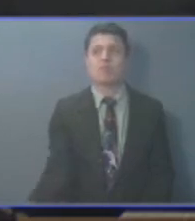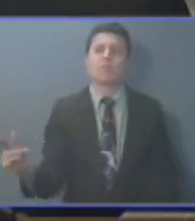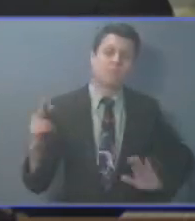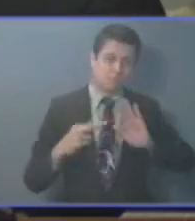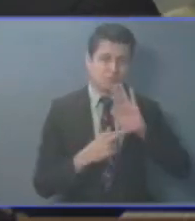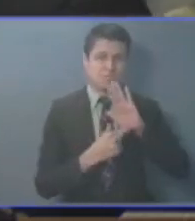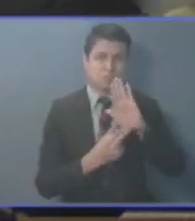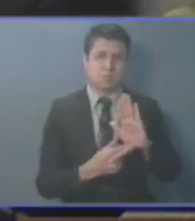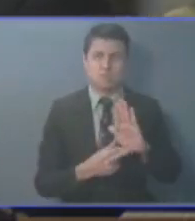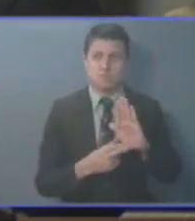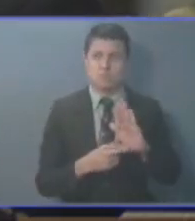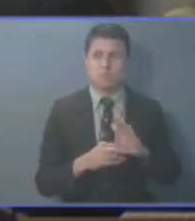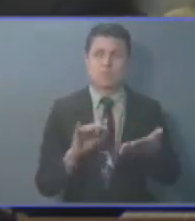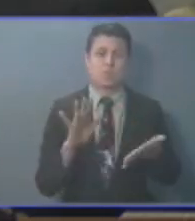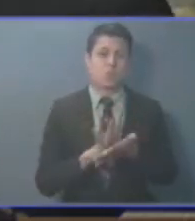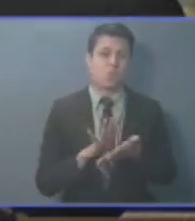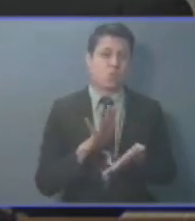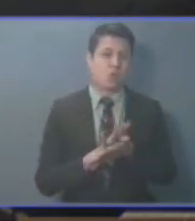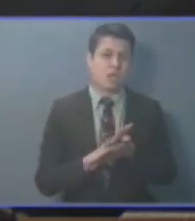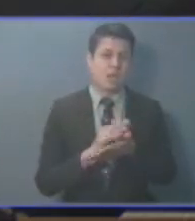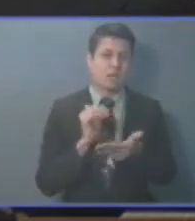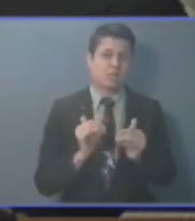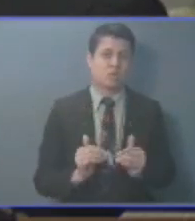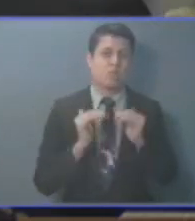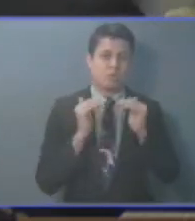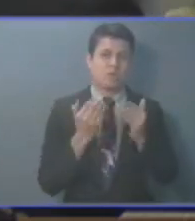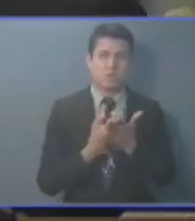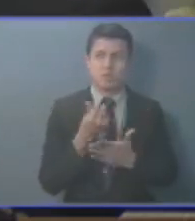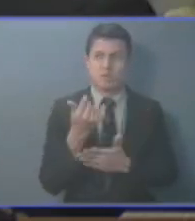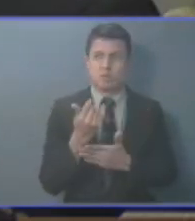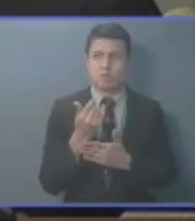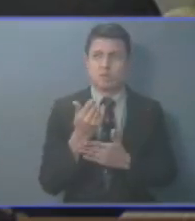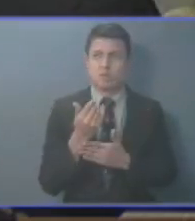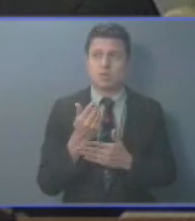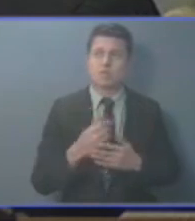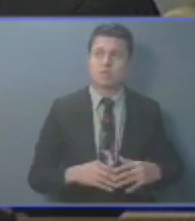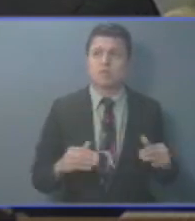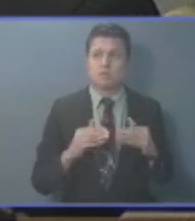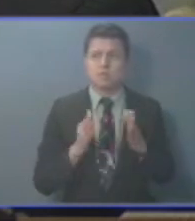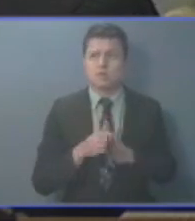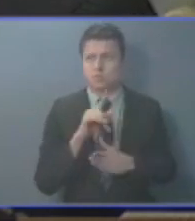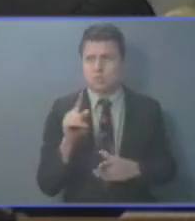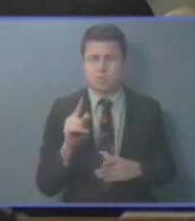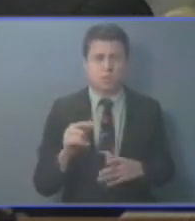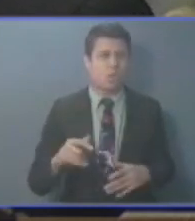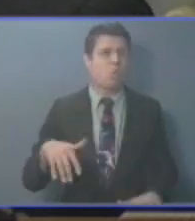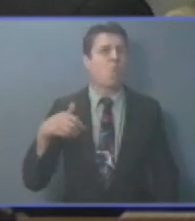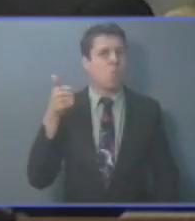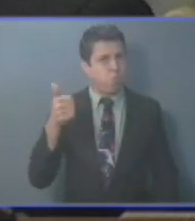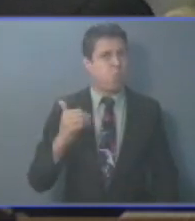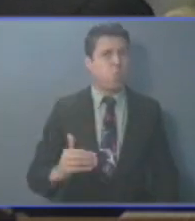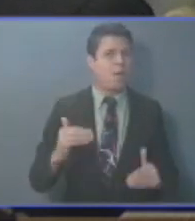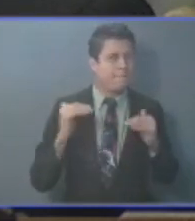representantes de la Escuela Superior de Economía y Negocios, instituciones de prestigio.